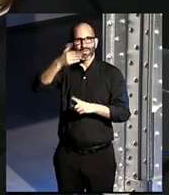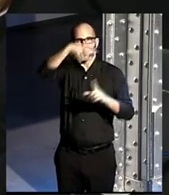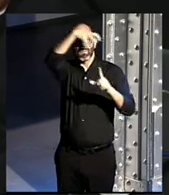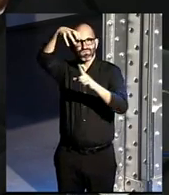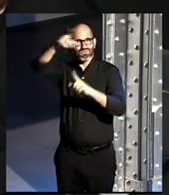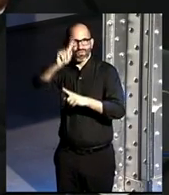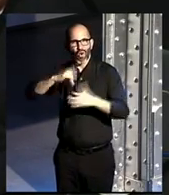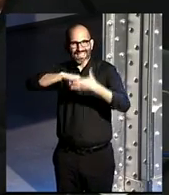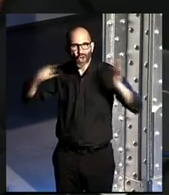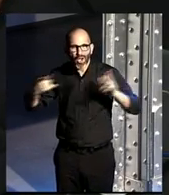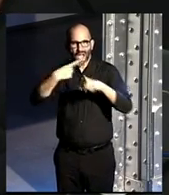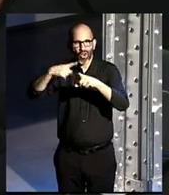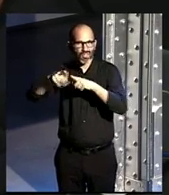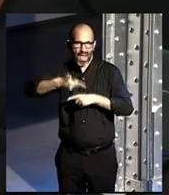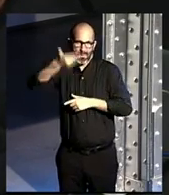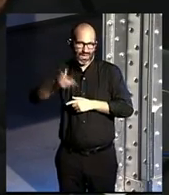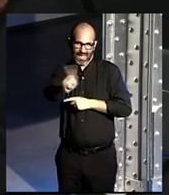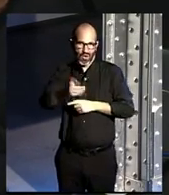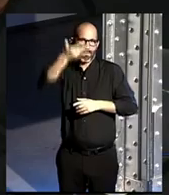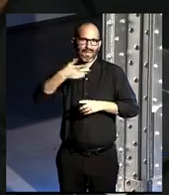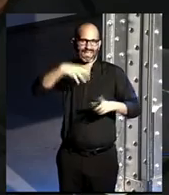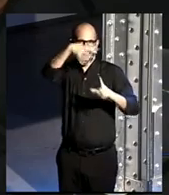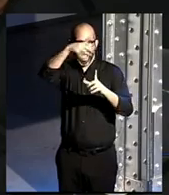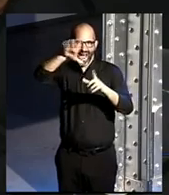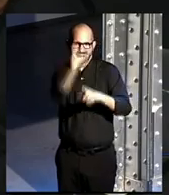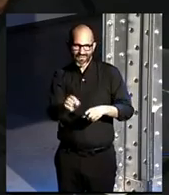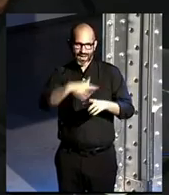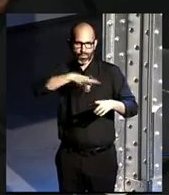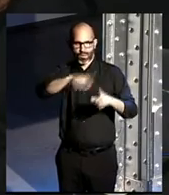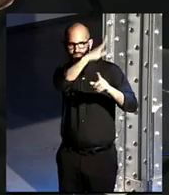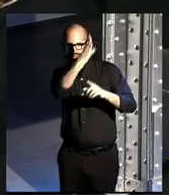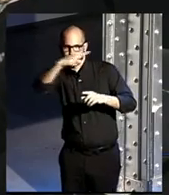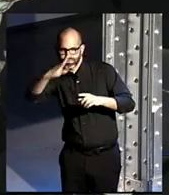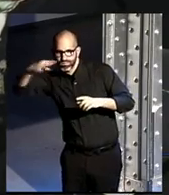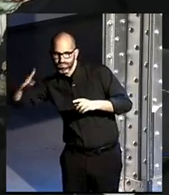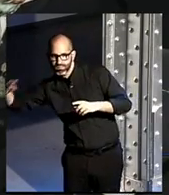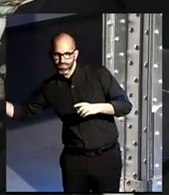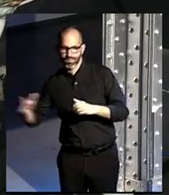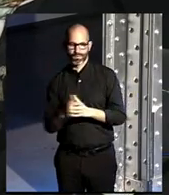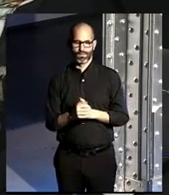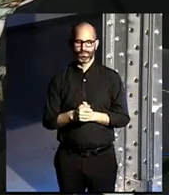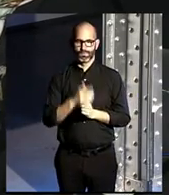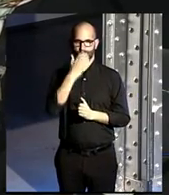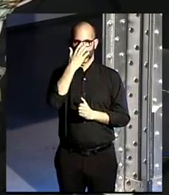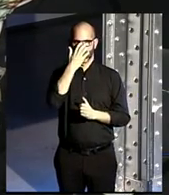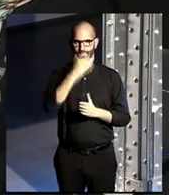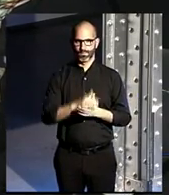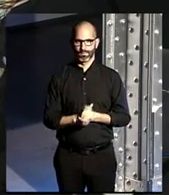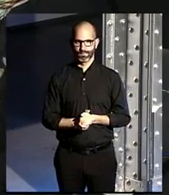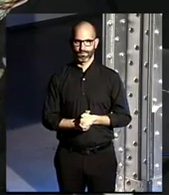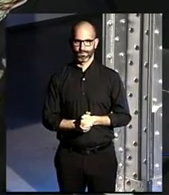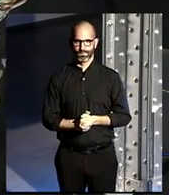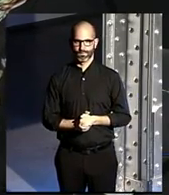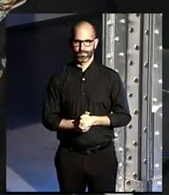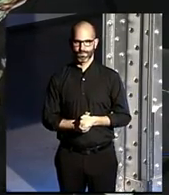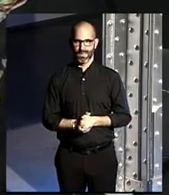tecnología no le importaba tanto. And after the success of the first book, then Verne produces this. Y